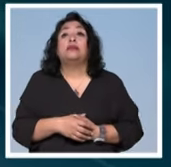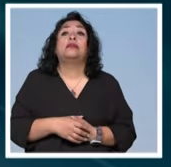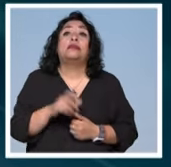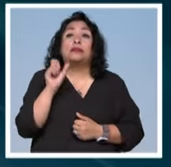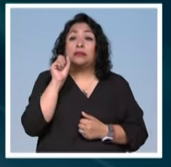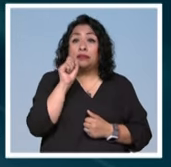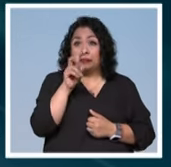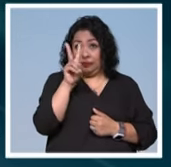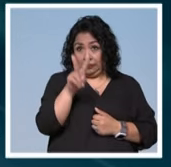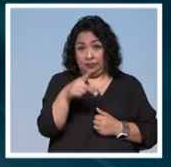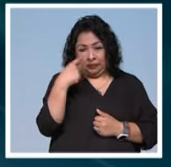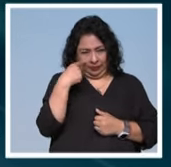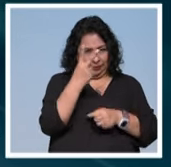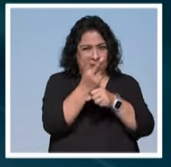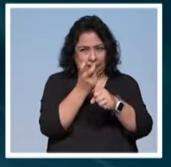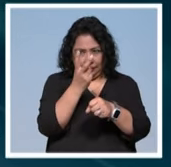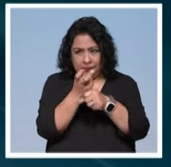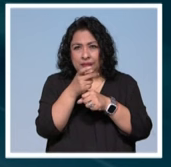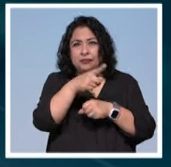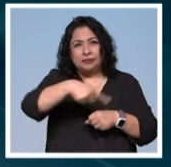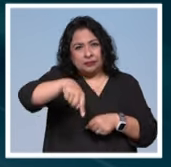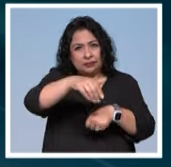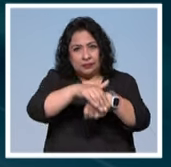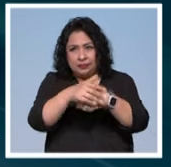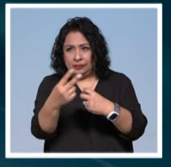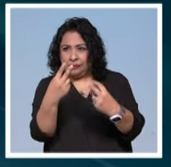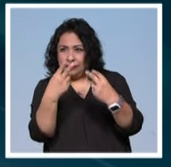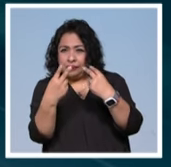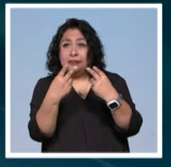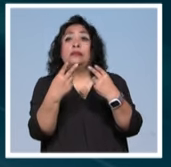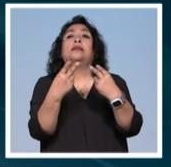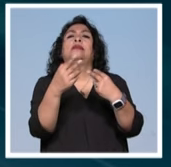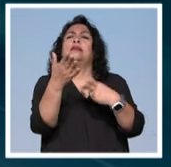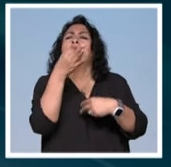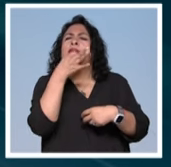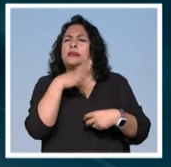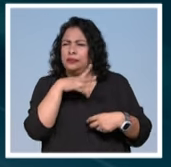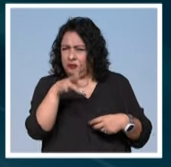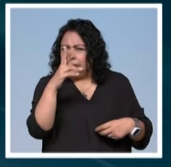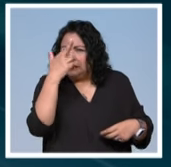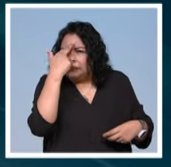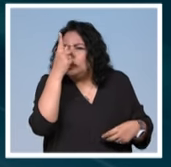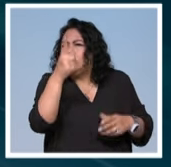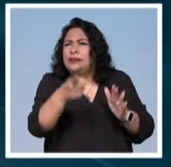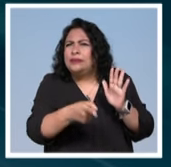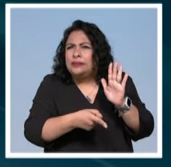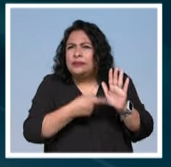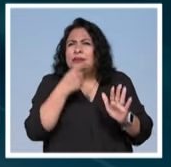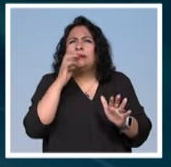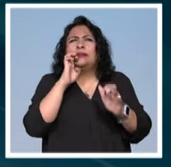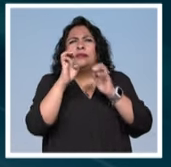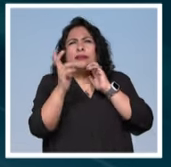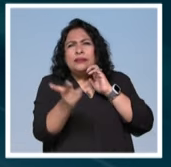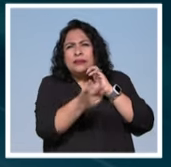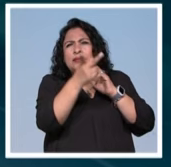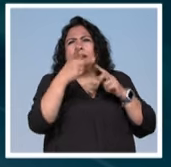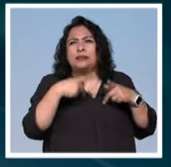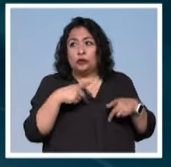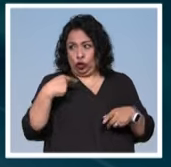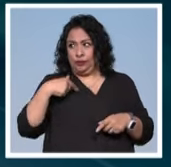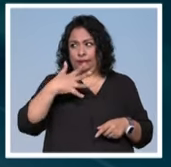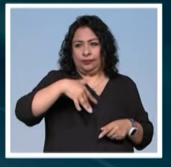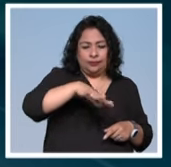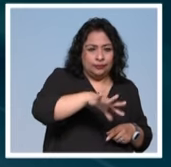Mira es una invitación a nuestros amigos que nos ven que nos digan Oiga recuerdan cuando alguna vez entrevistaron a tal persona lo